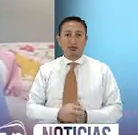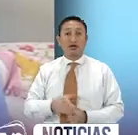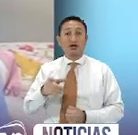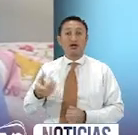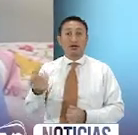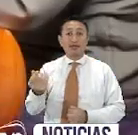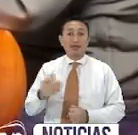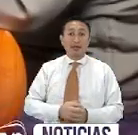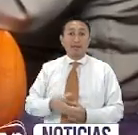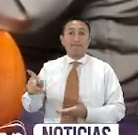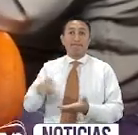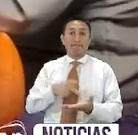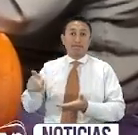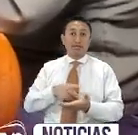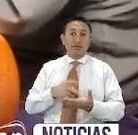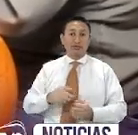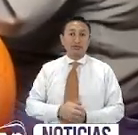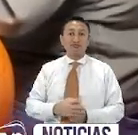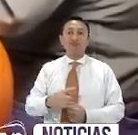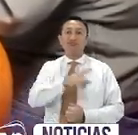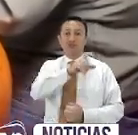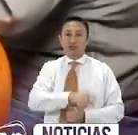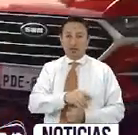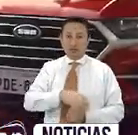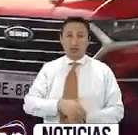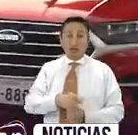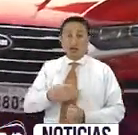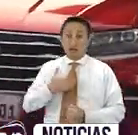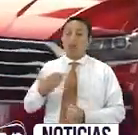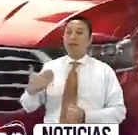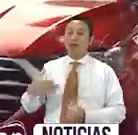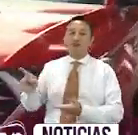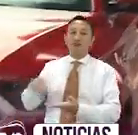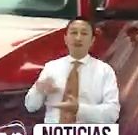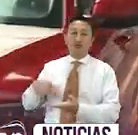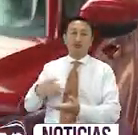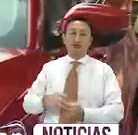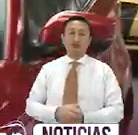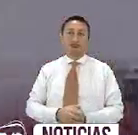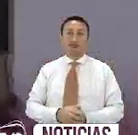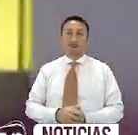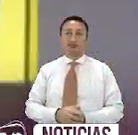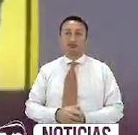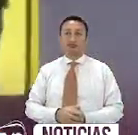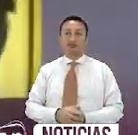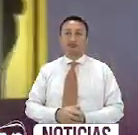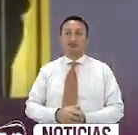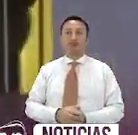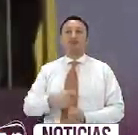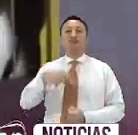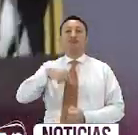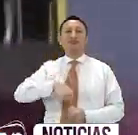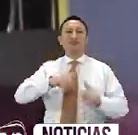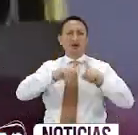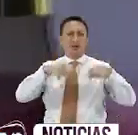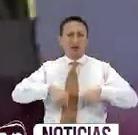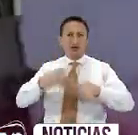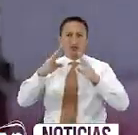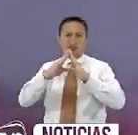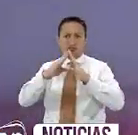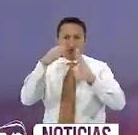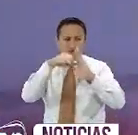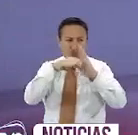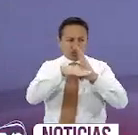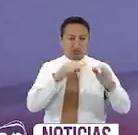receptores de pagos ilícitos que habrían solicitado los propios funcionarios de la AMT. Y es que se desarrollaron decenas de allanamientos por parte